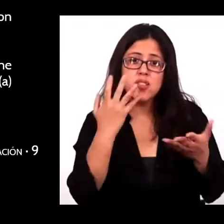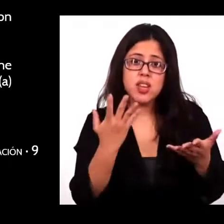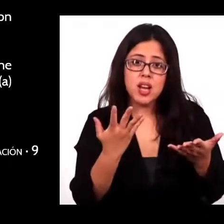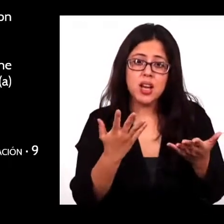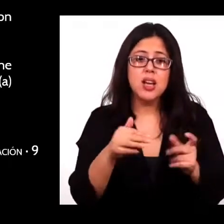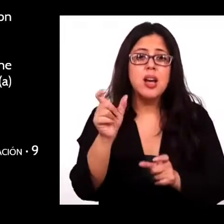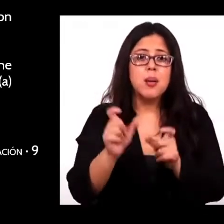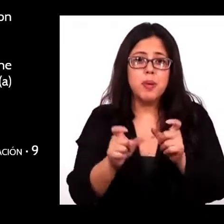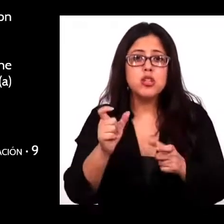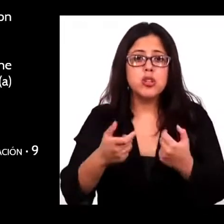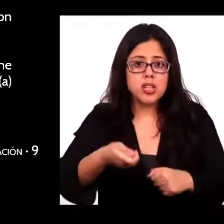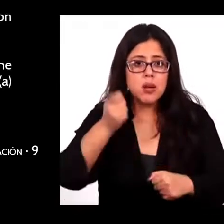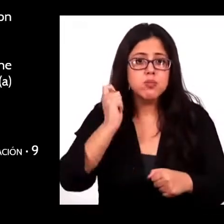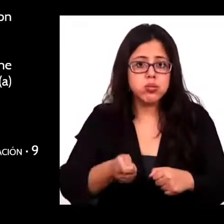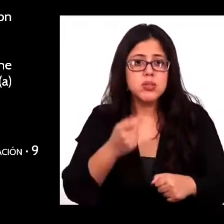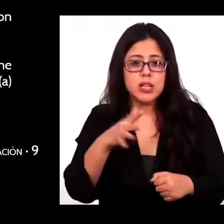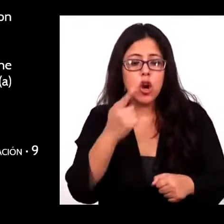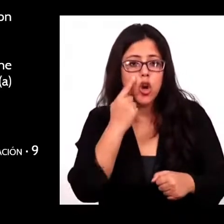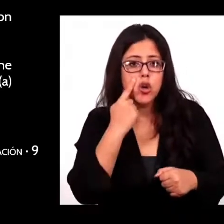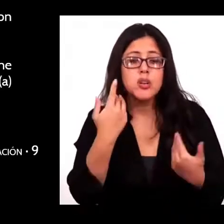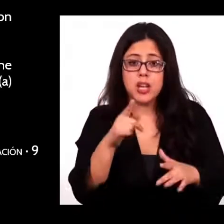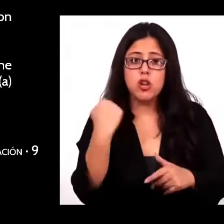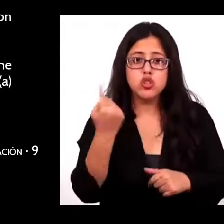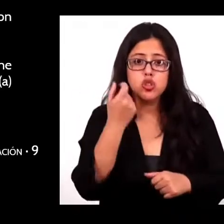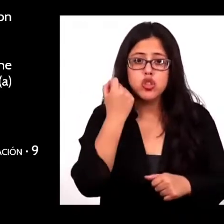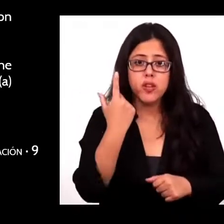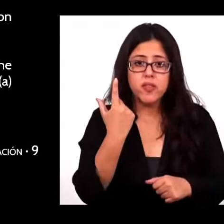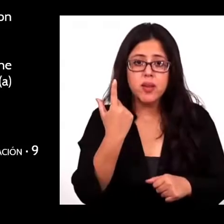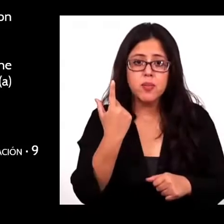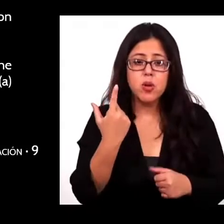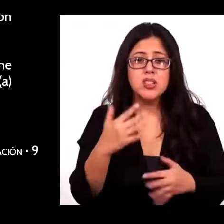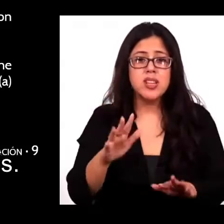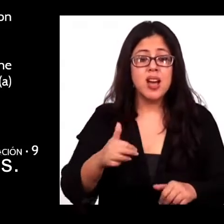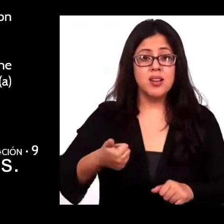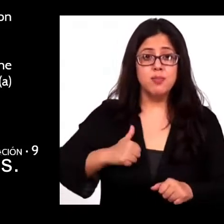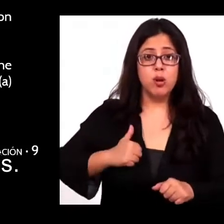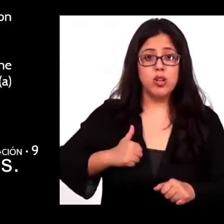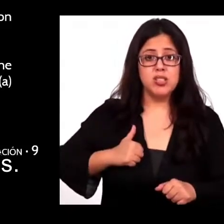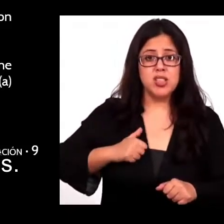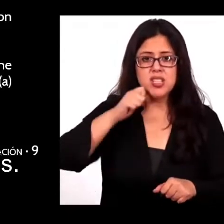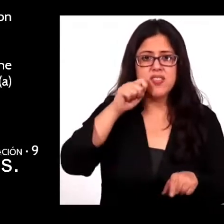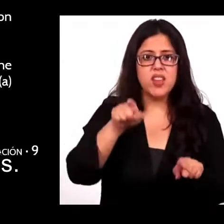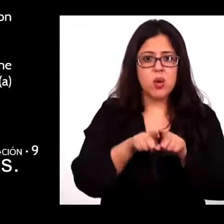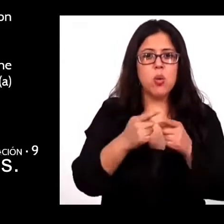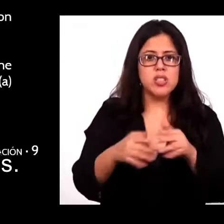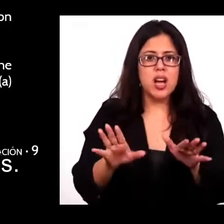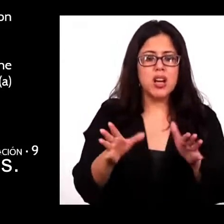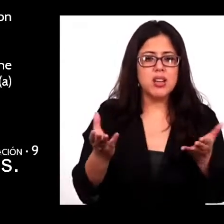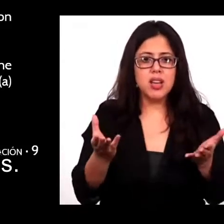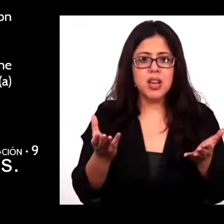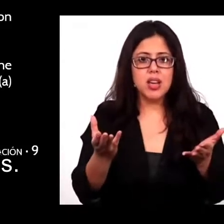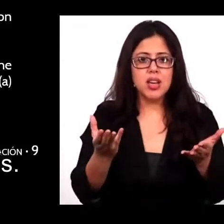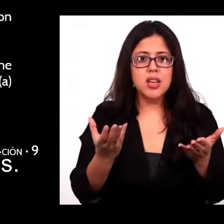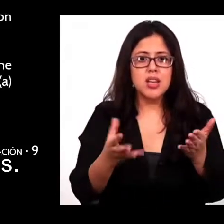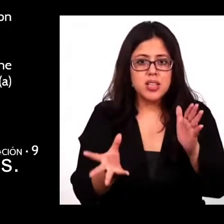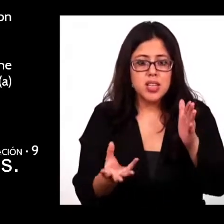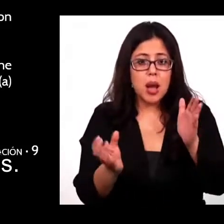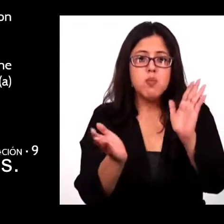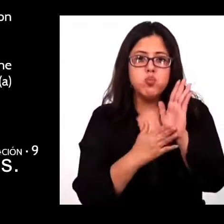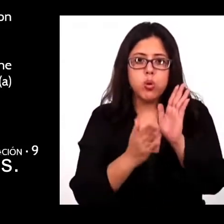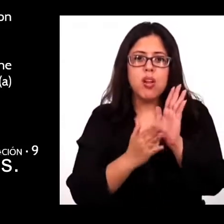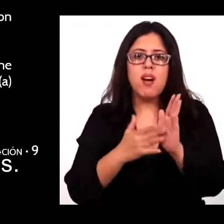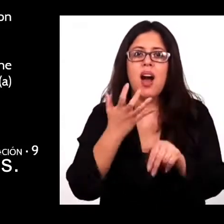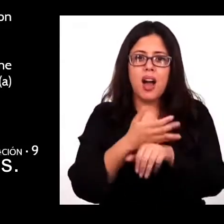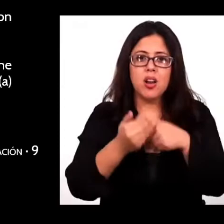conocido, a pesar de que, como sabemos, el actuar policial está debidamente registrado en cada uno de los procedimientos que ocurren en